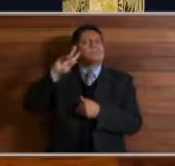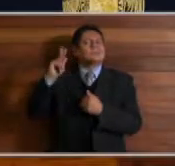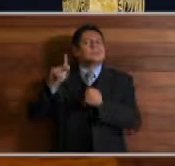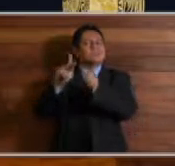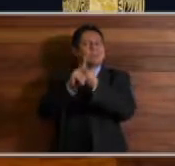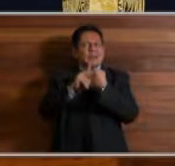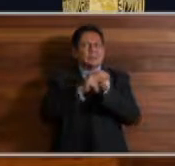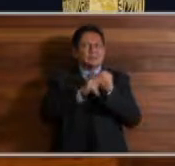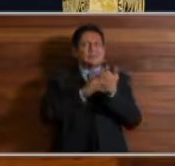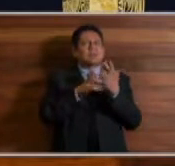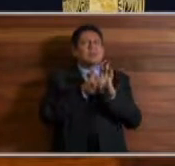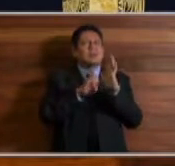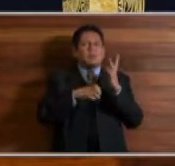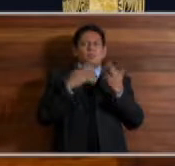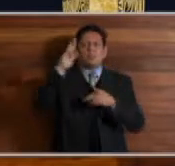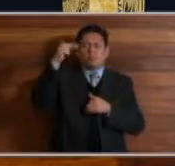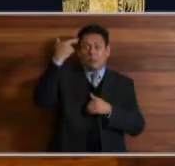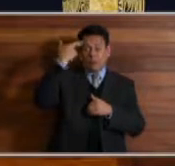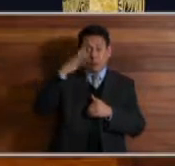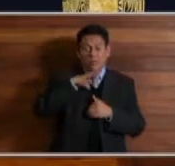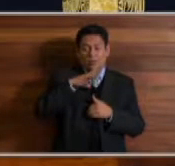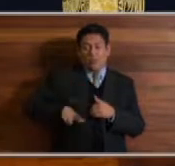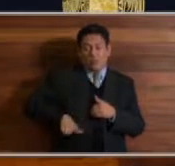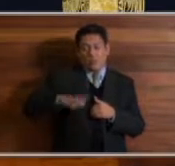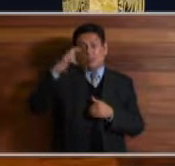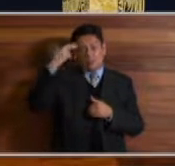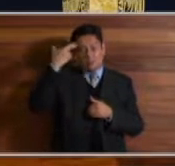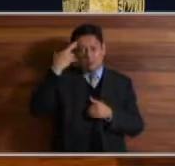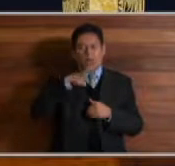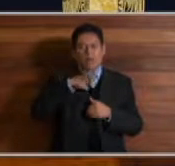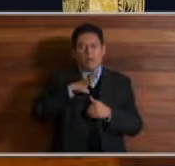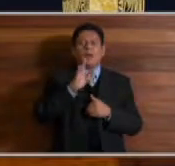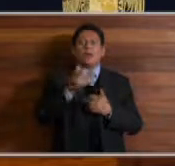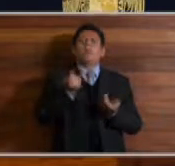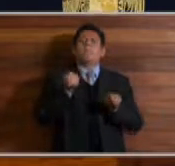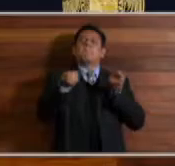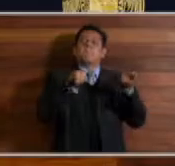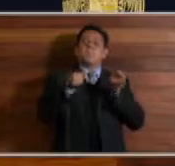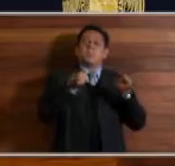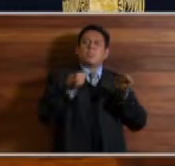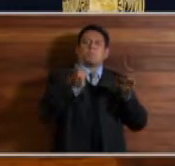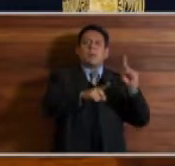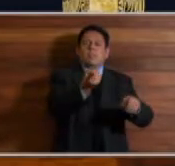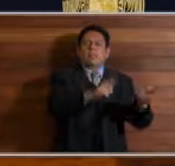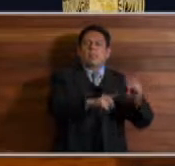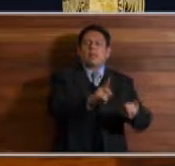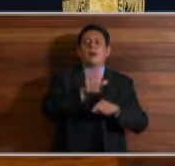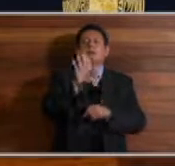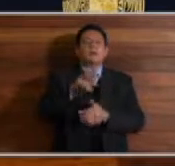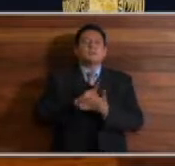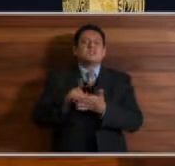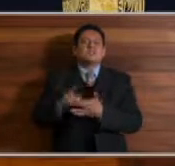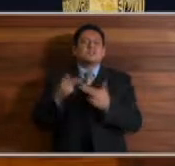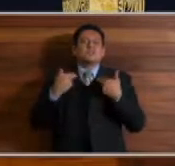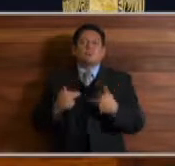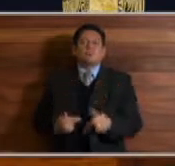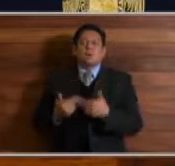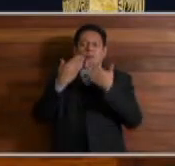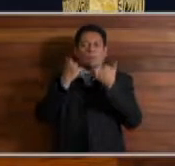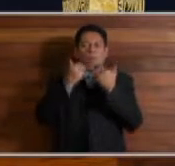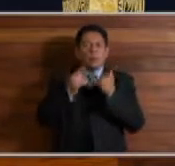la monarquía, es un acto político fundamentalmente importante. Ya no es el rey que me da mi